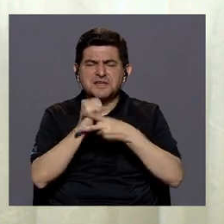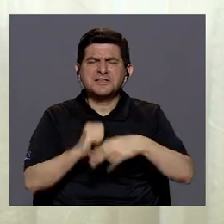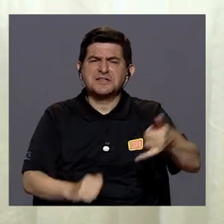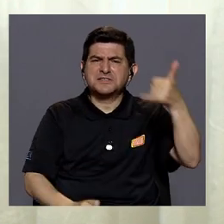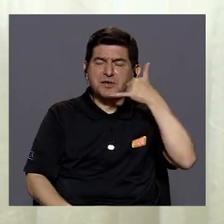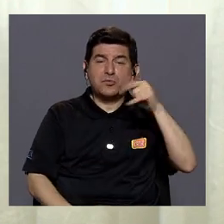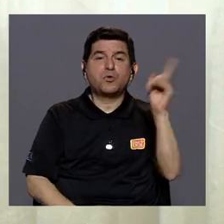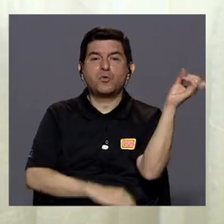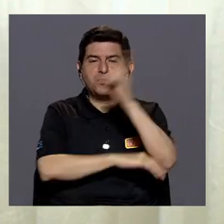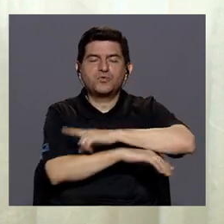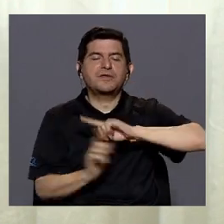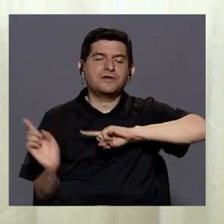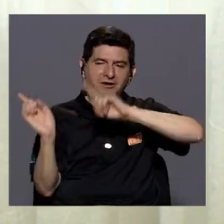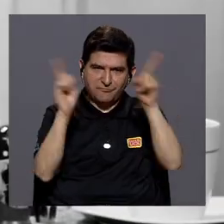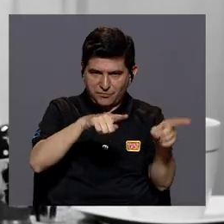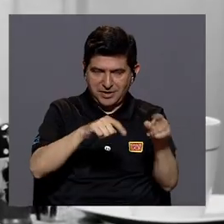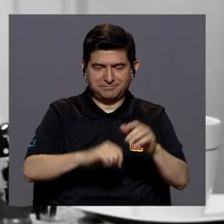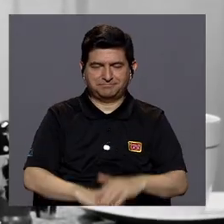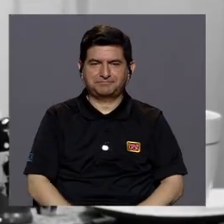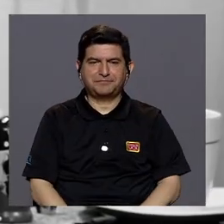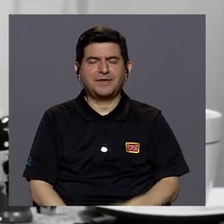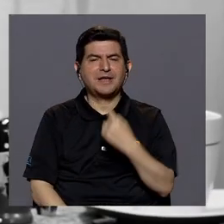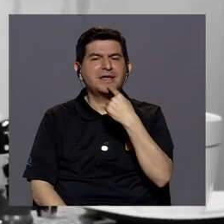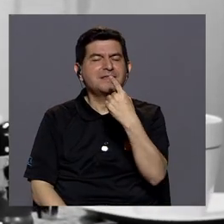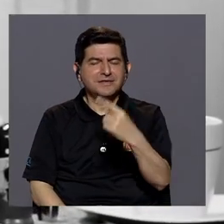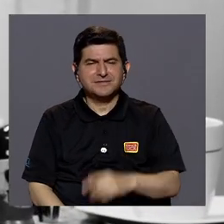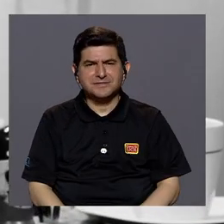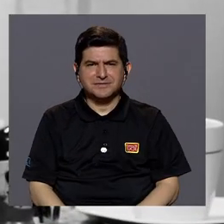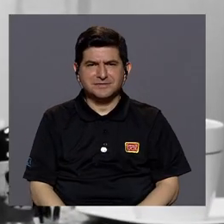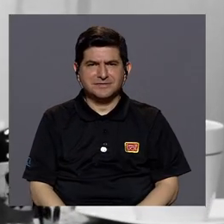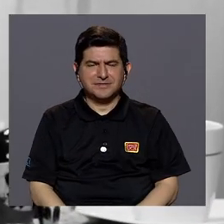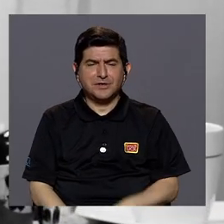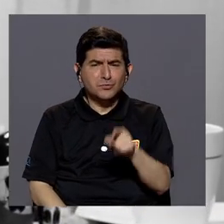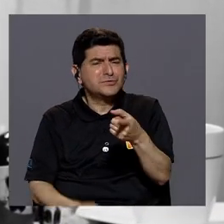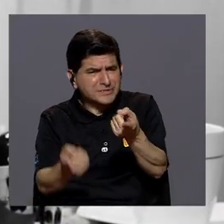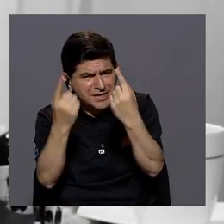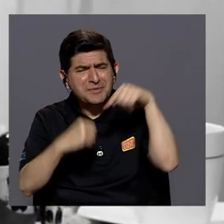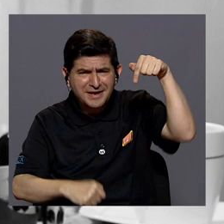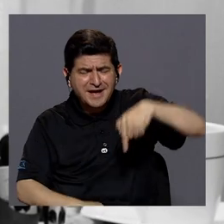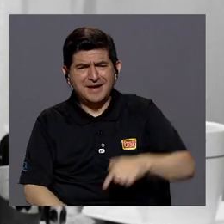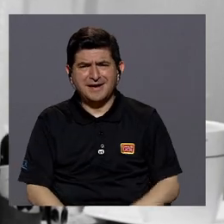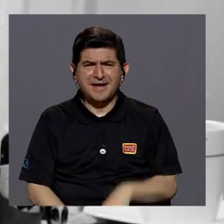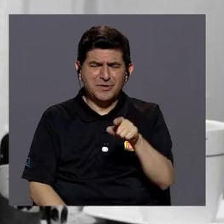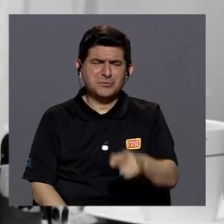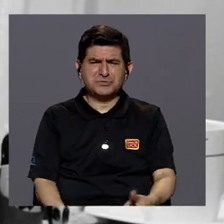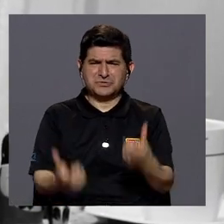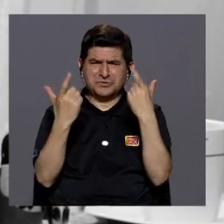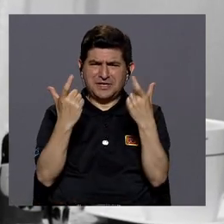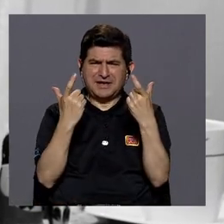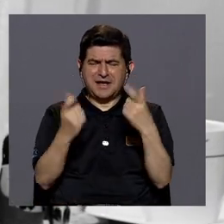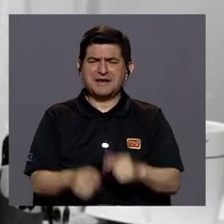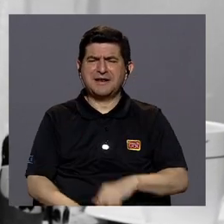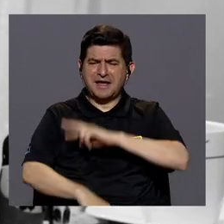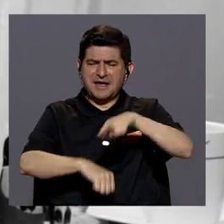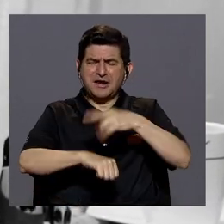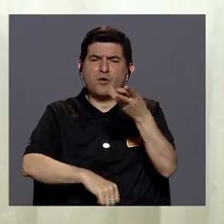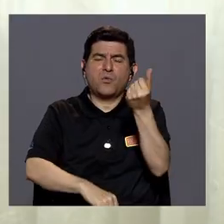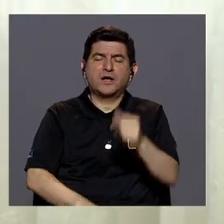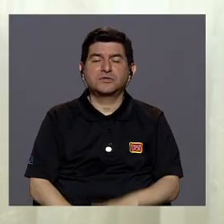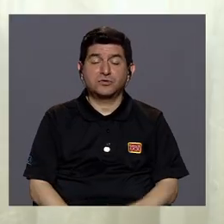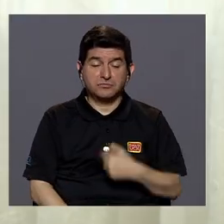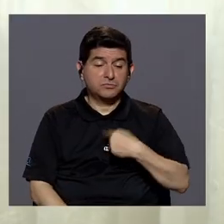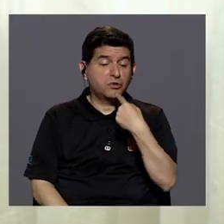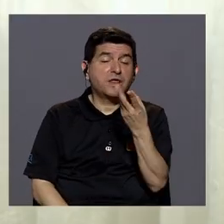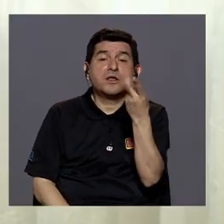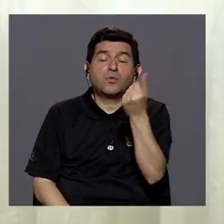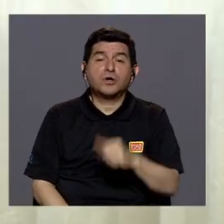fui. Y ya me dice, yo quiero que lo tengas para acá. ¿Cuánto ganas vos ahí en la República? Y le digo, no tanto.